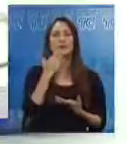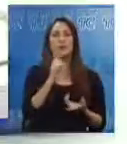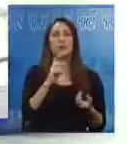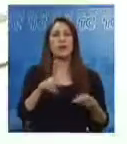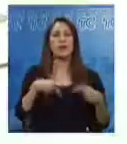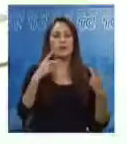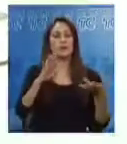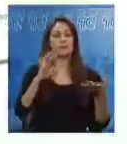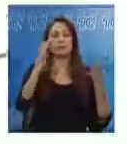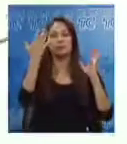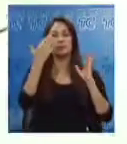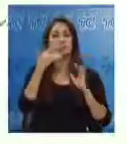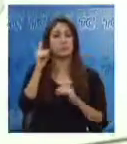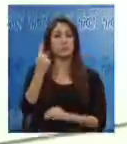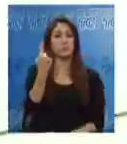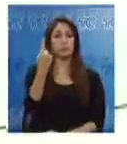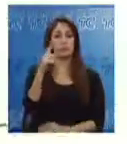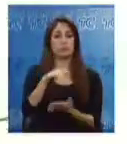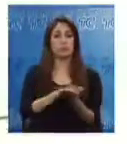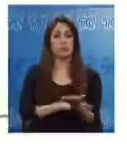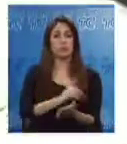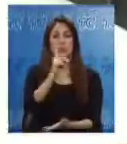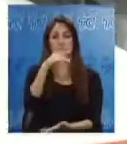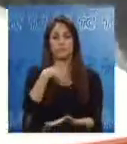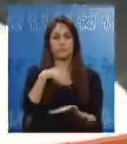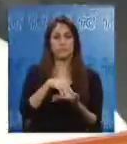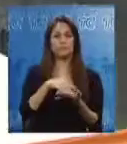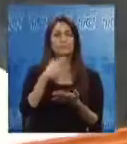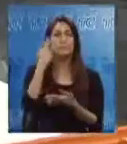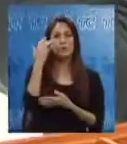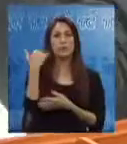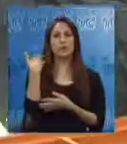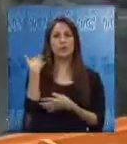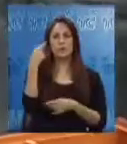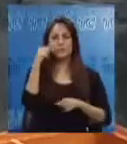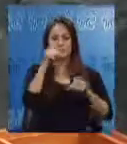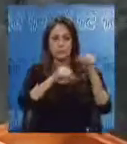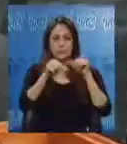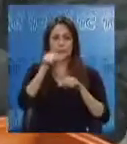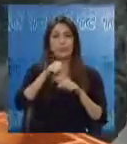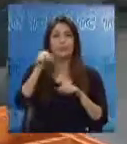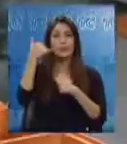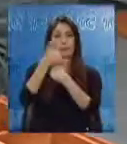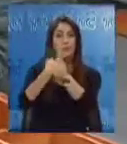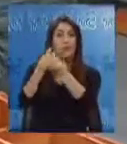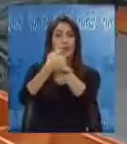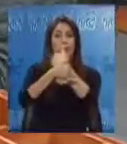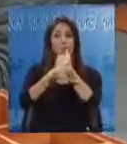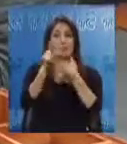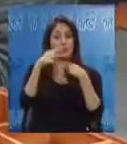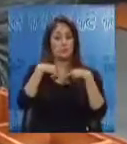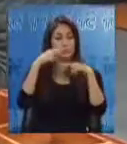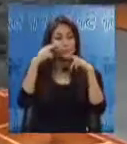vida. Gustavo es el único estudiante en el proyecto, ya que está compuesto por científicos internacionales. La